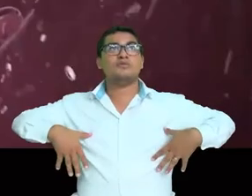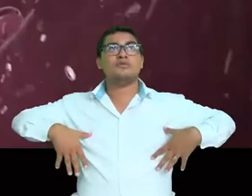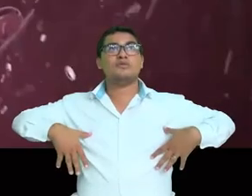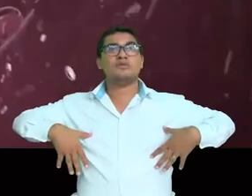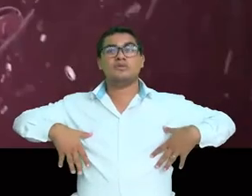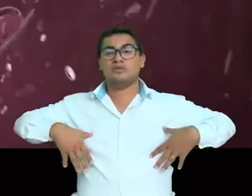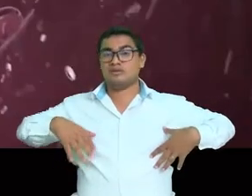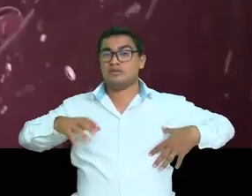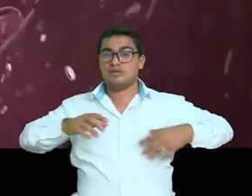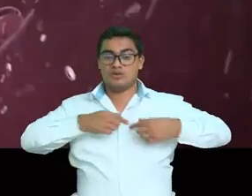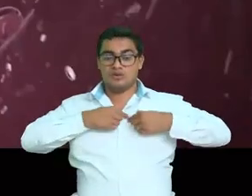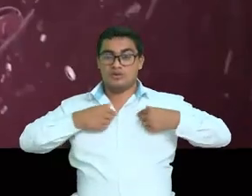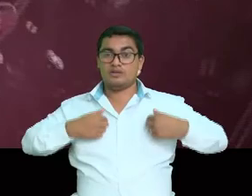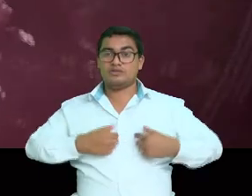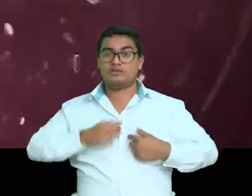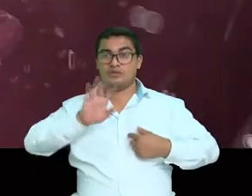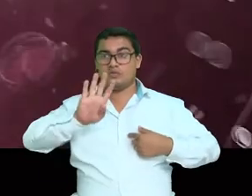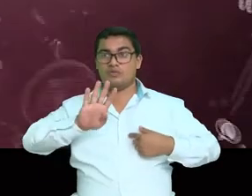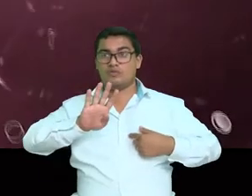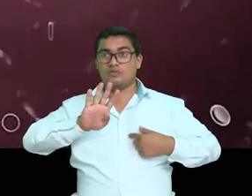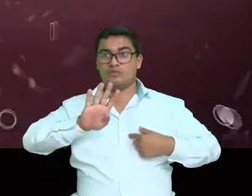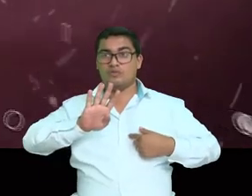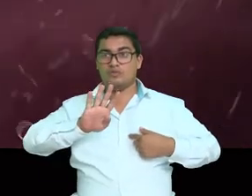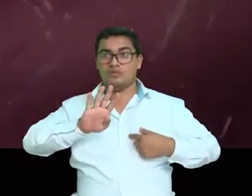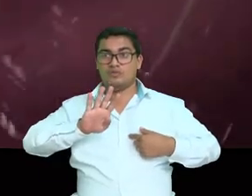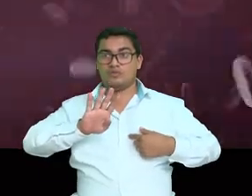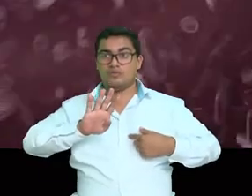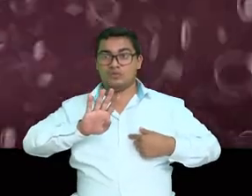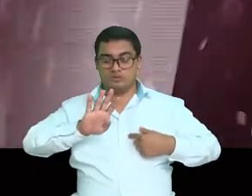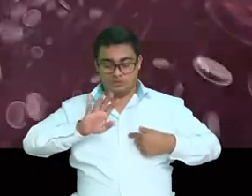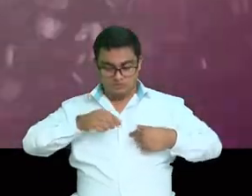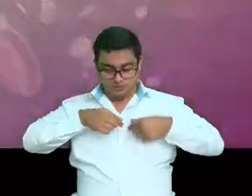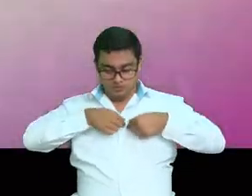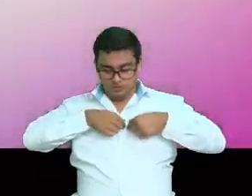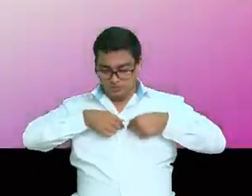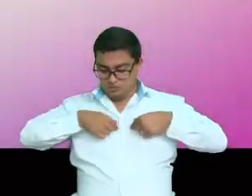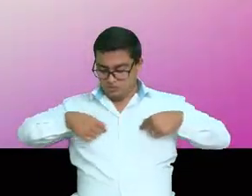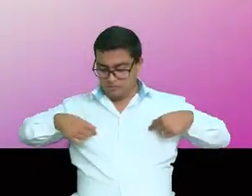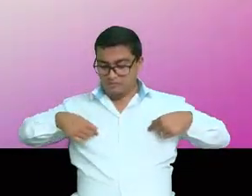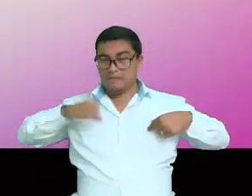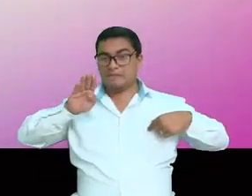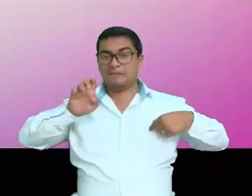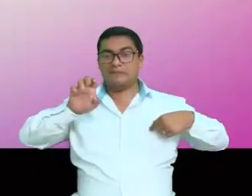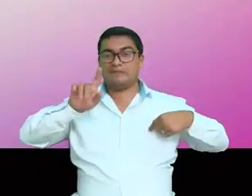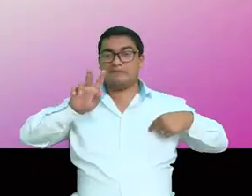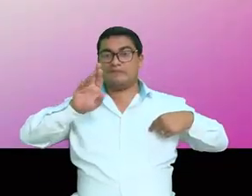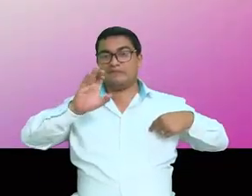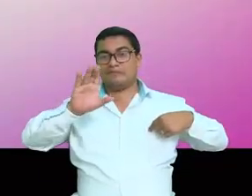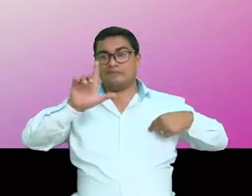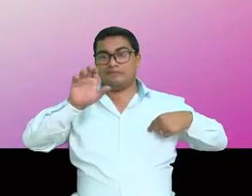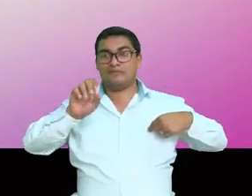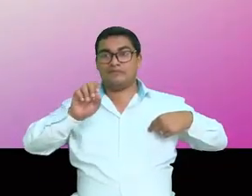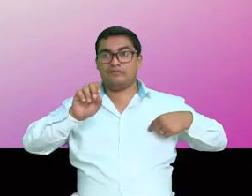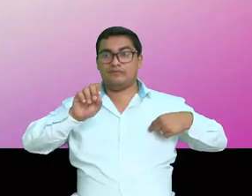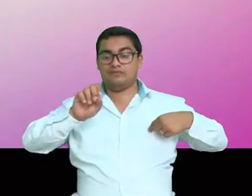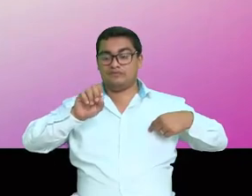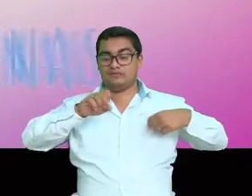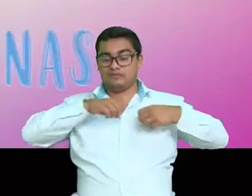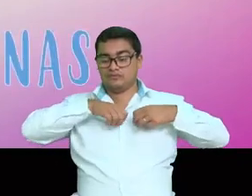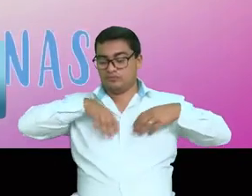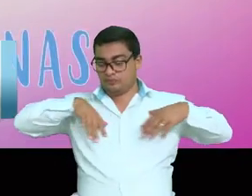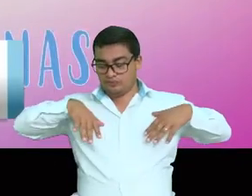corazón tiene cuatro cámaras. Dos cámaras que se llaman aurícula y dos que se llaman ventrículo. La función de ellos es expulsar sangre.